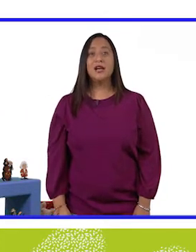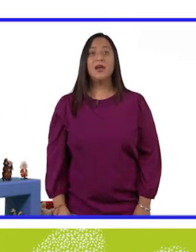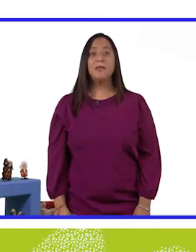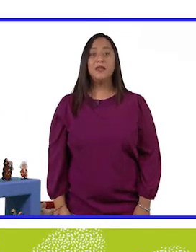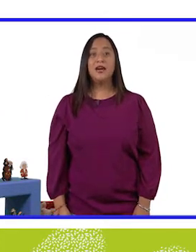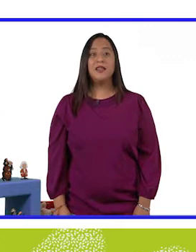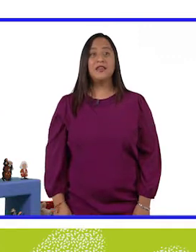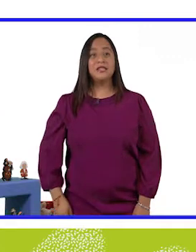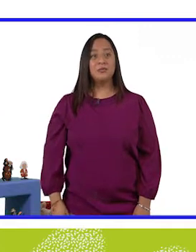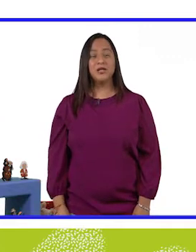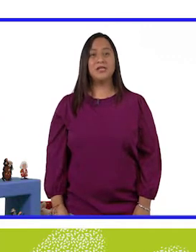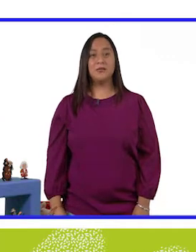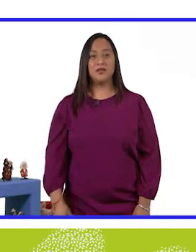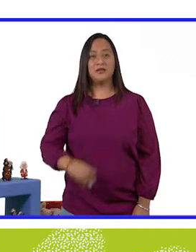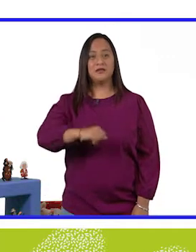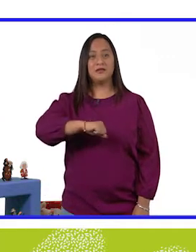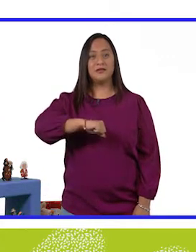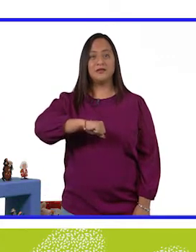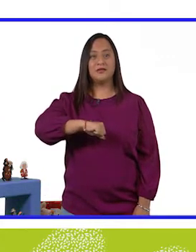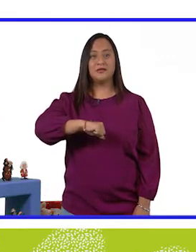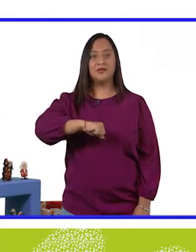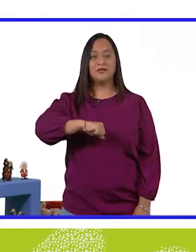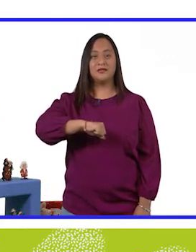¿Listos? Repite después de mí.